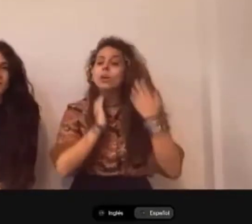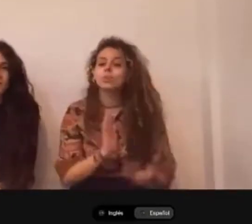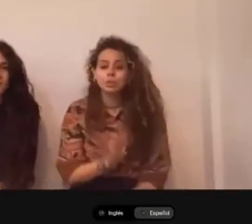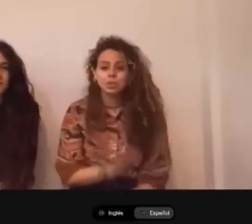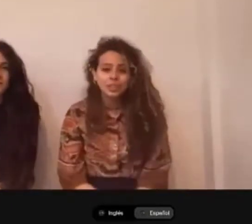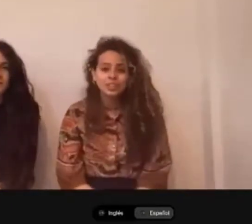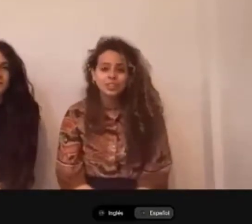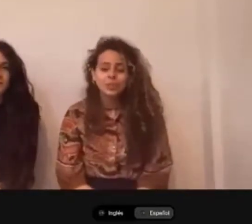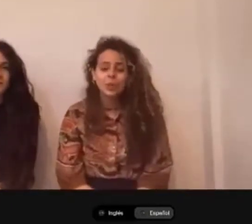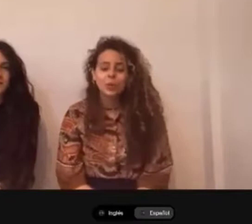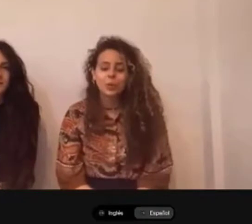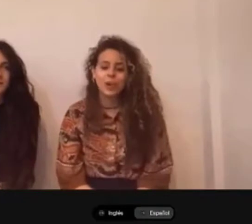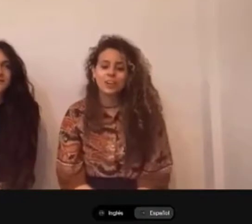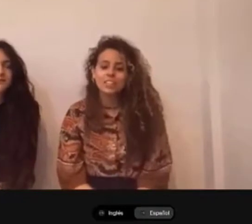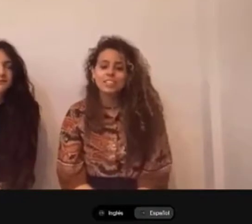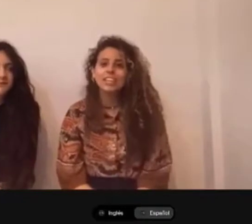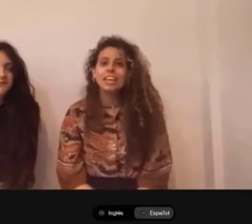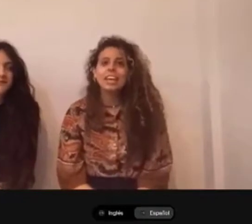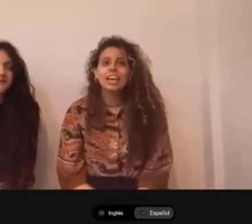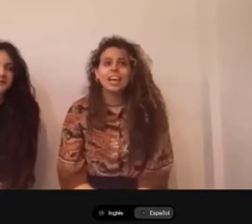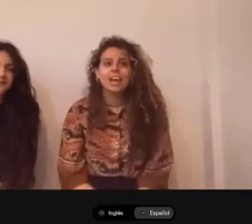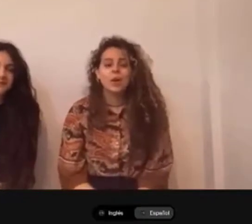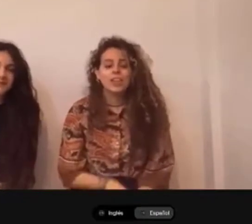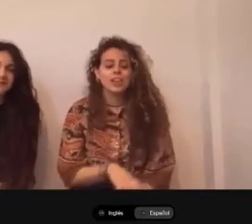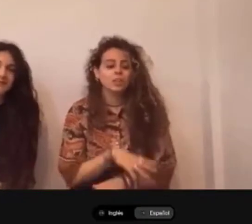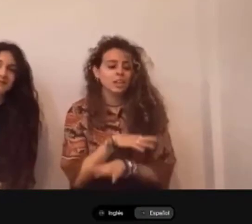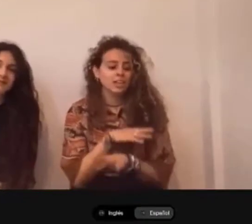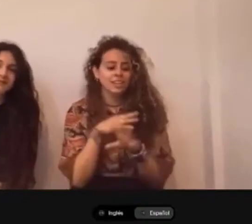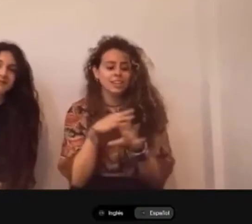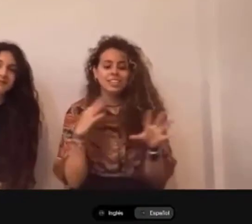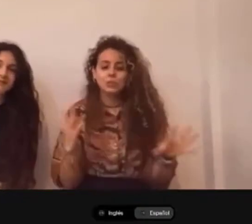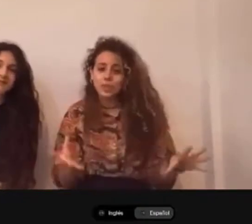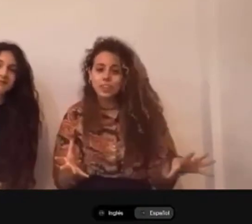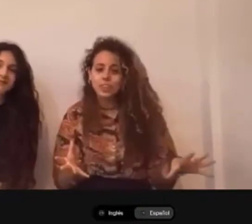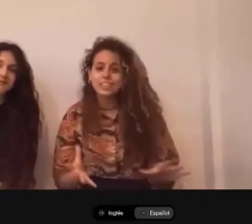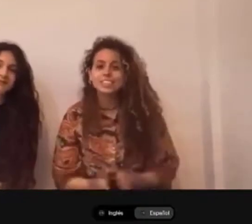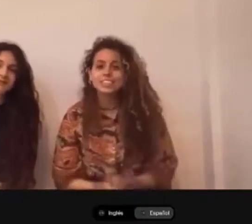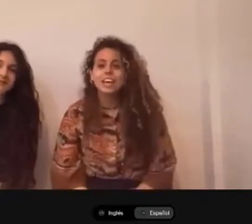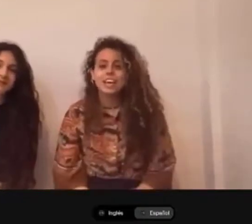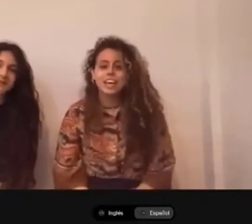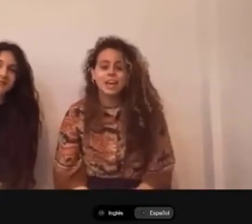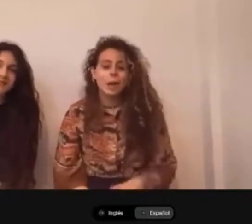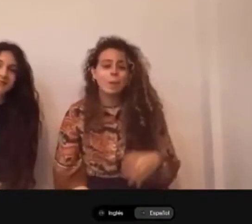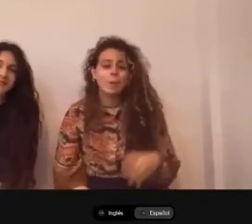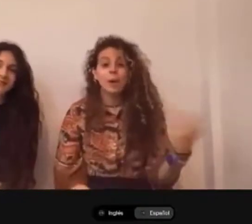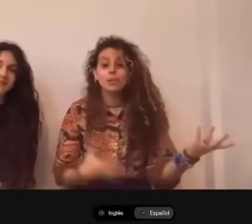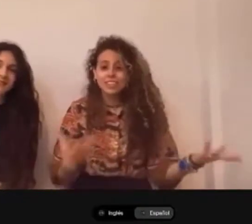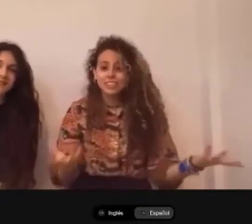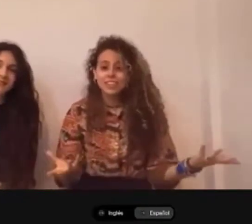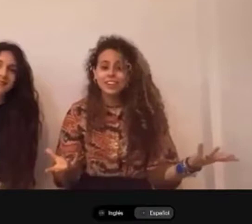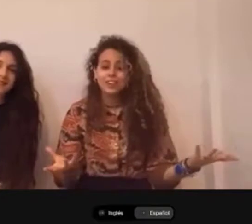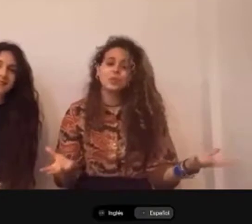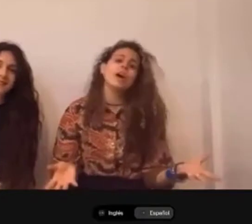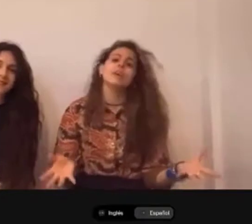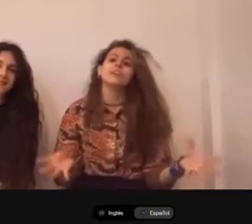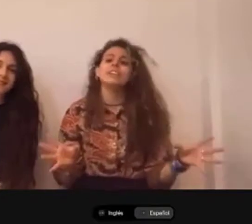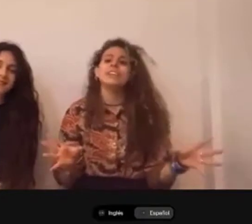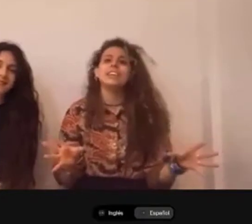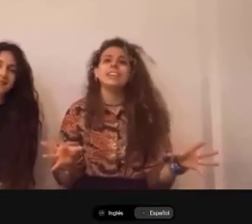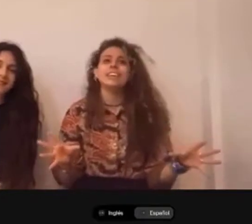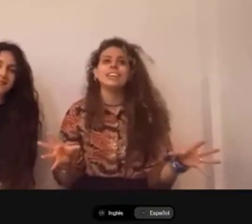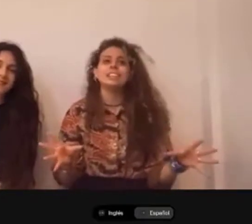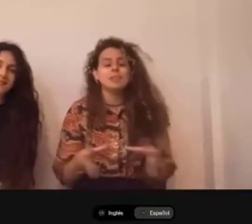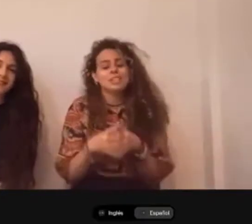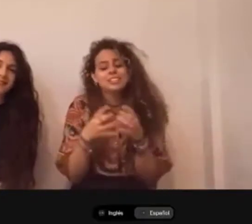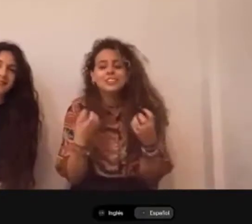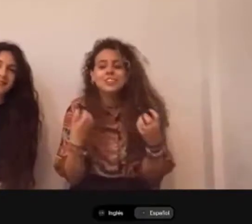noche de Tu careto me suena, que fue el jueves por la noche, en una de las grandes actuaciones. Pablo y Sergio actuaron